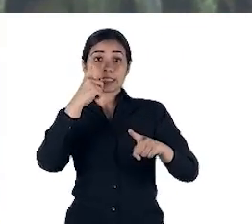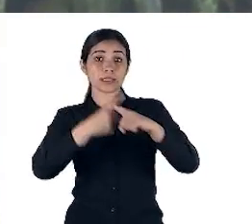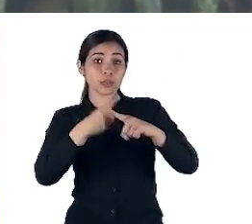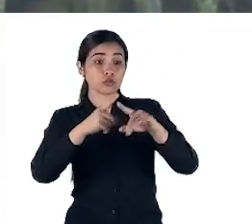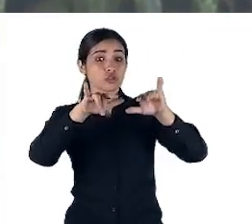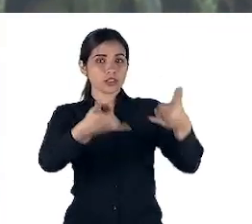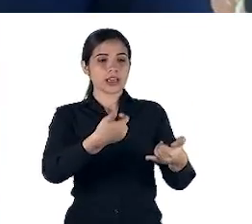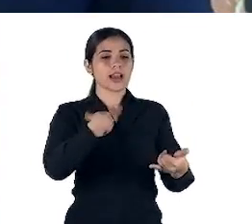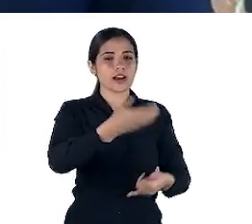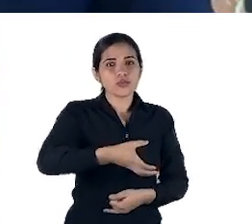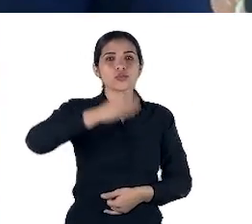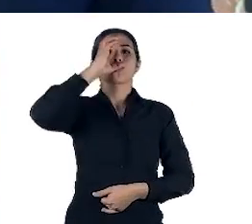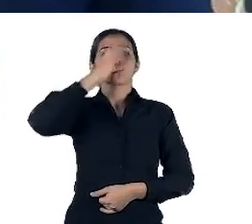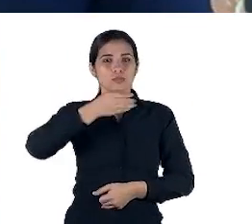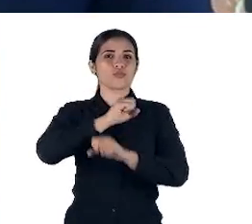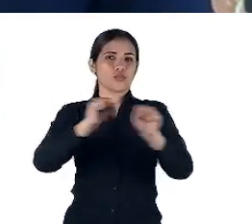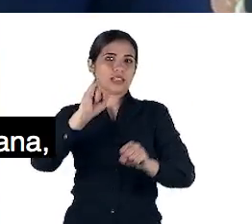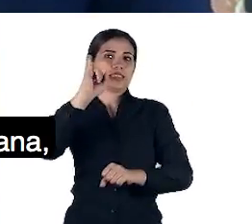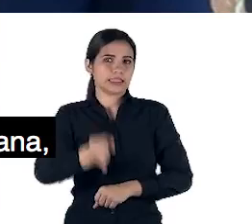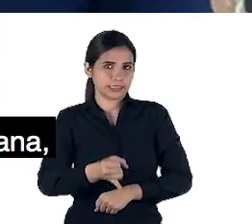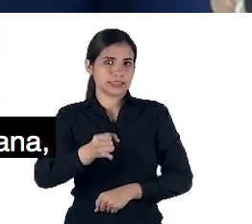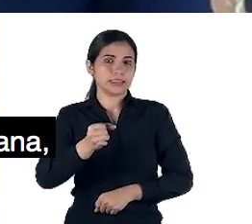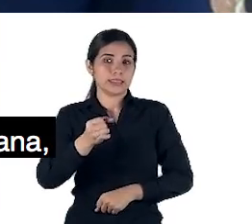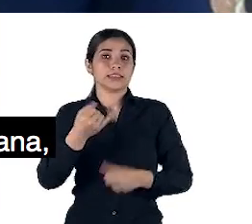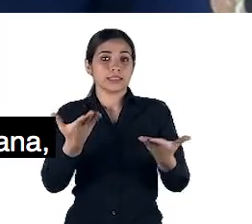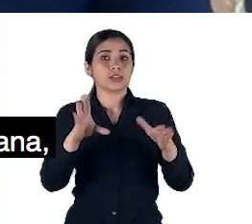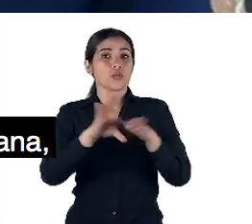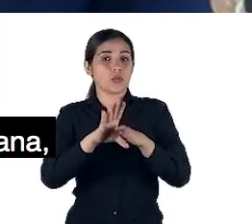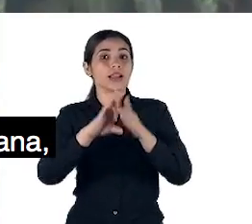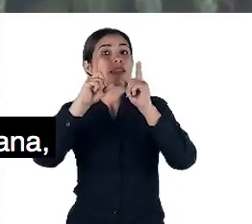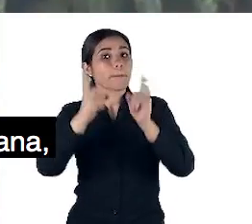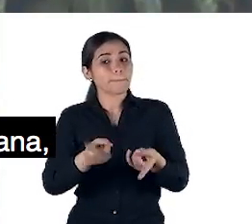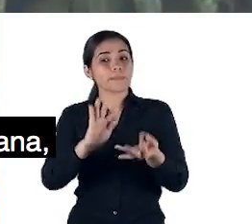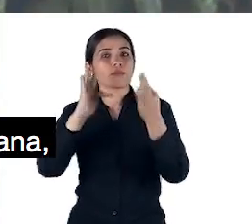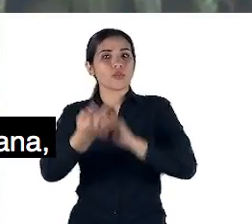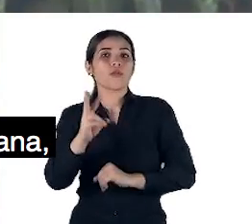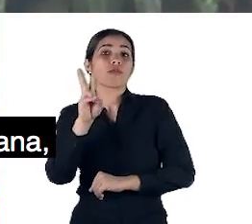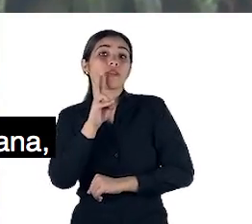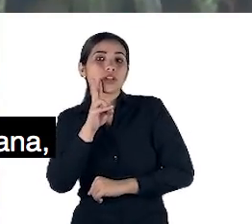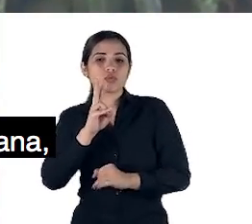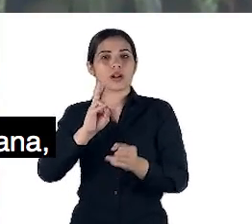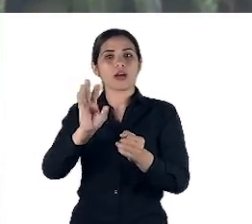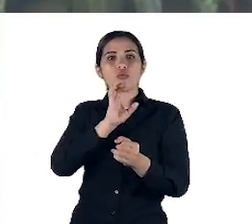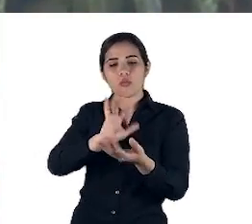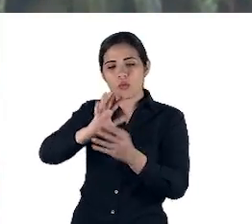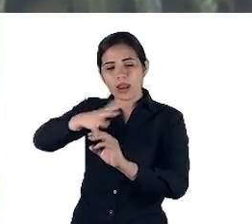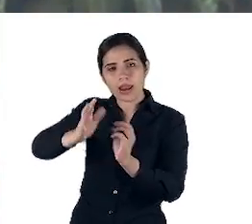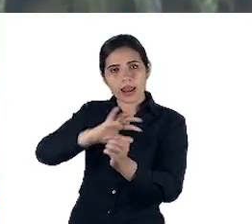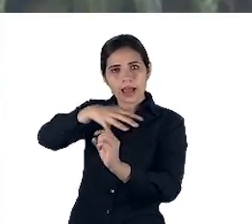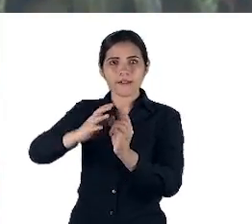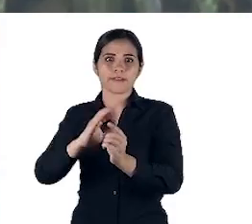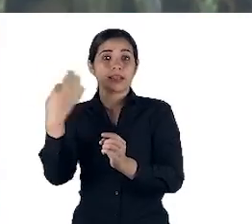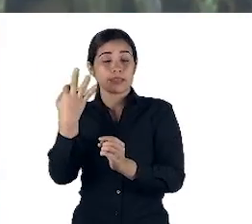que uno imaginariamente va a tener. Igualito el lavado de las verduras. en tu fuente, en tu palangana, colocas el